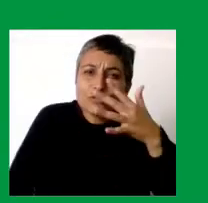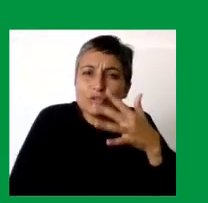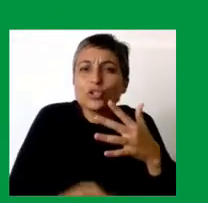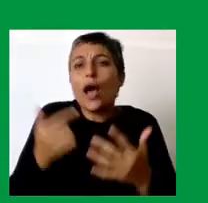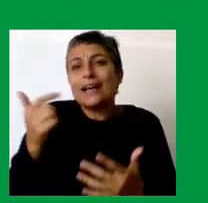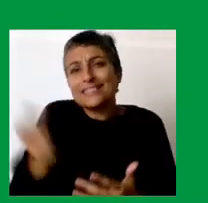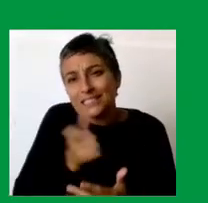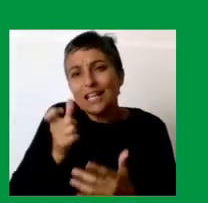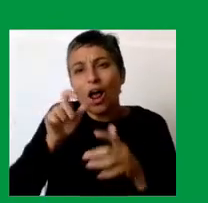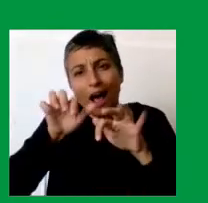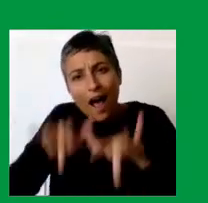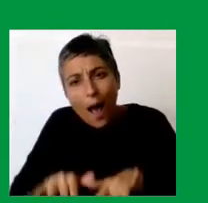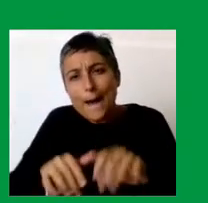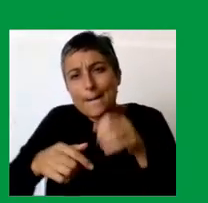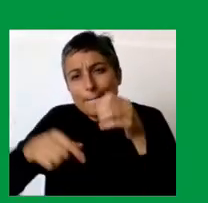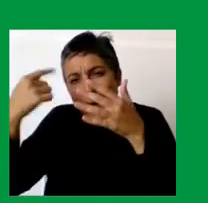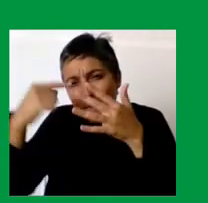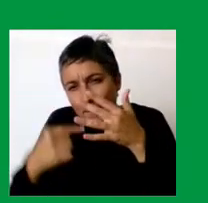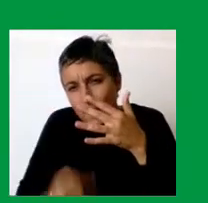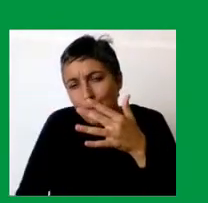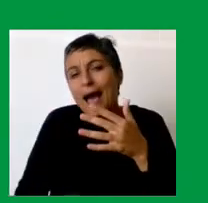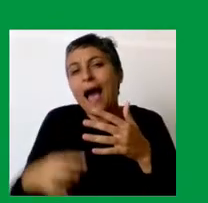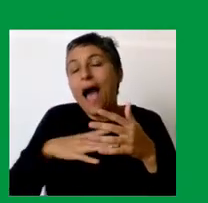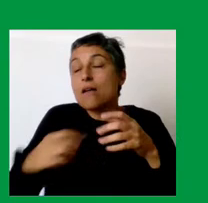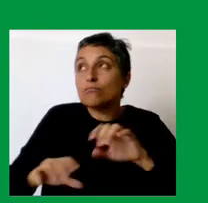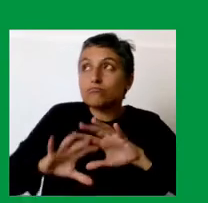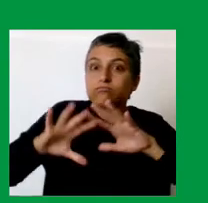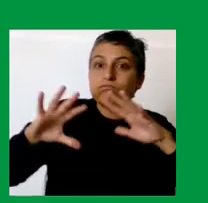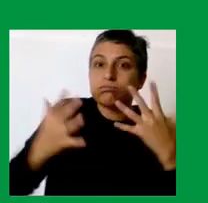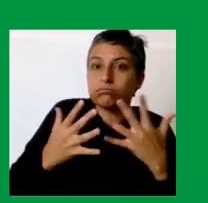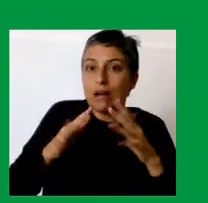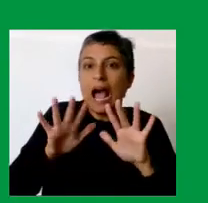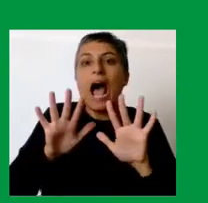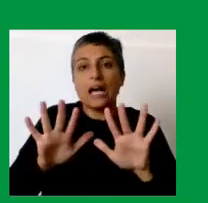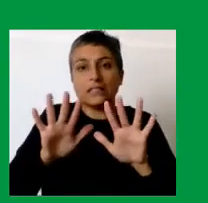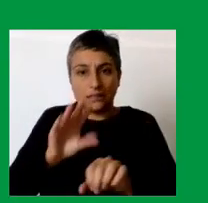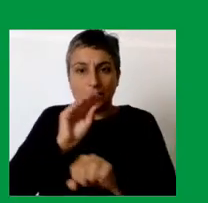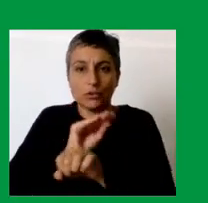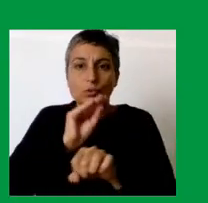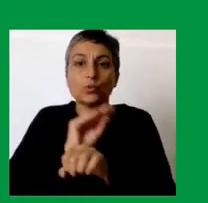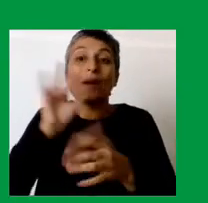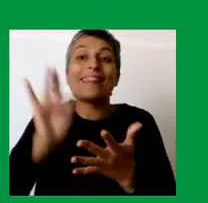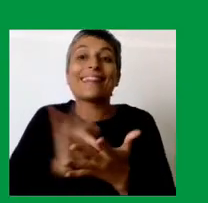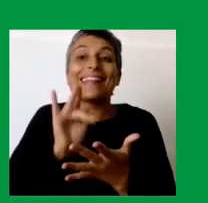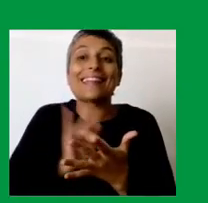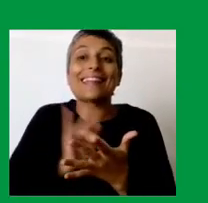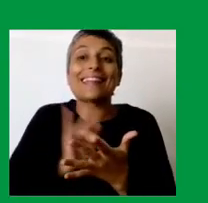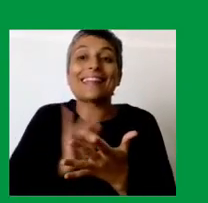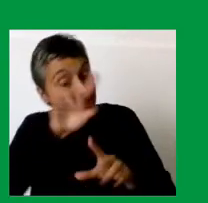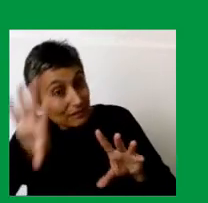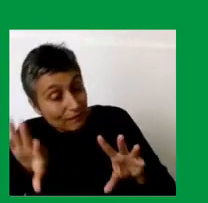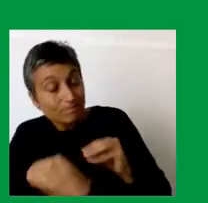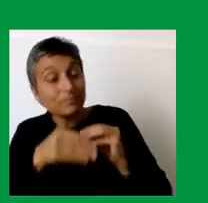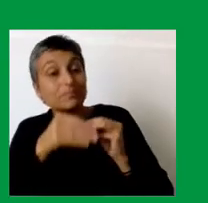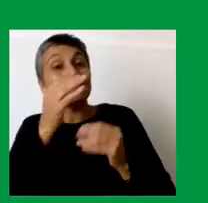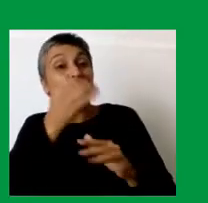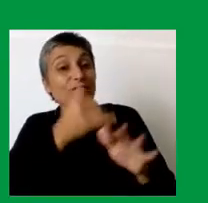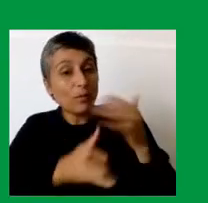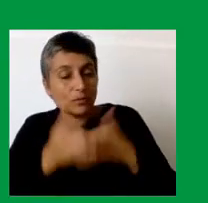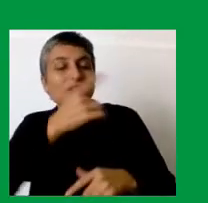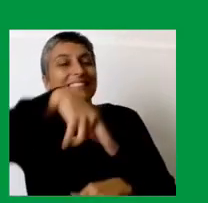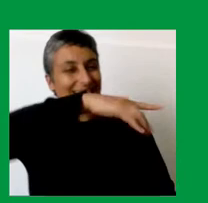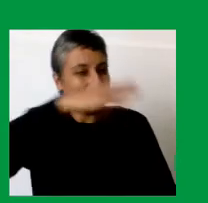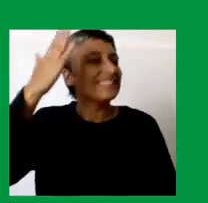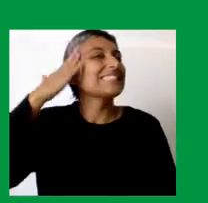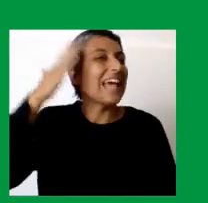que conforman este gran ecosistema de la cultura digital. Y a todos estos datos, ustedes ya lo saben esto, pero digo, lo